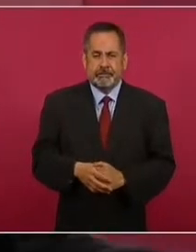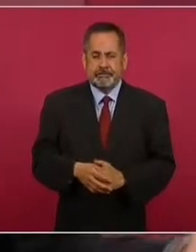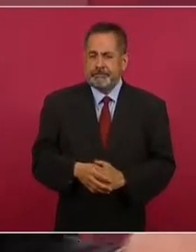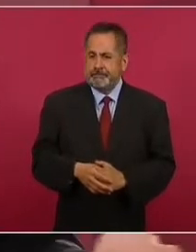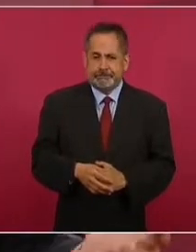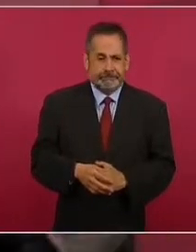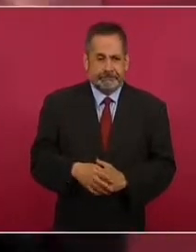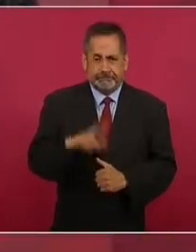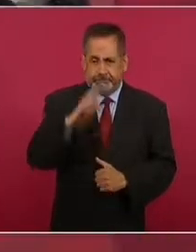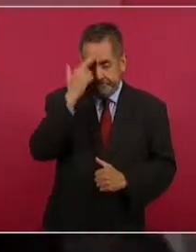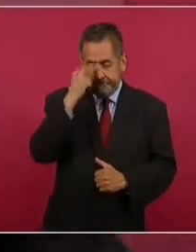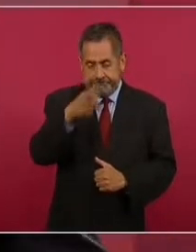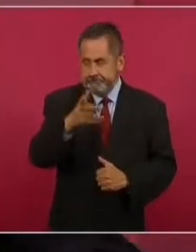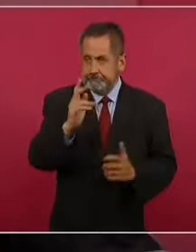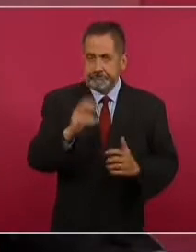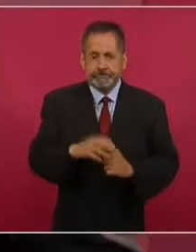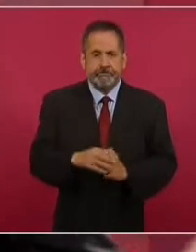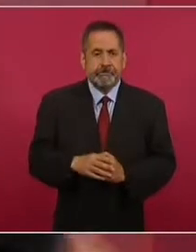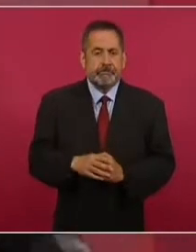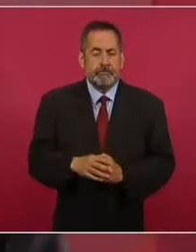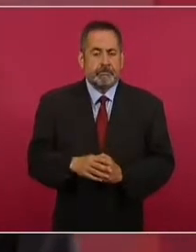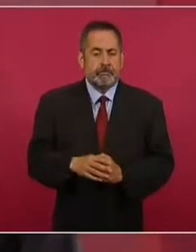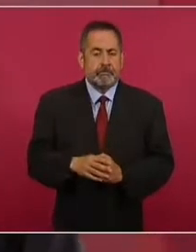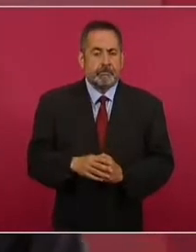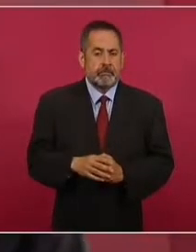Acuérdense, lo que pasa es que